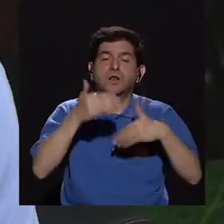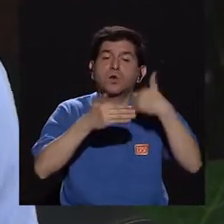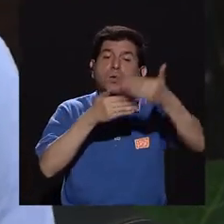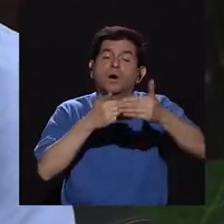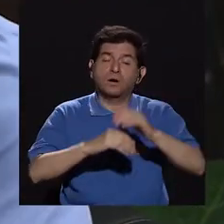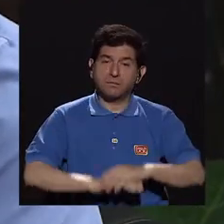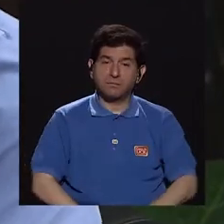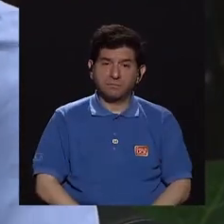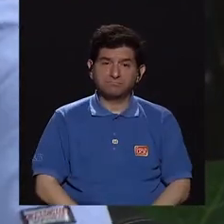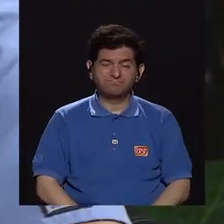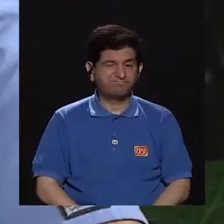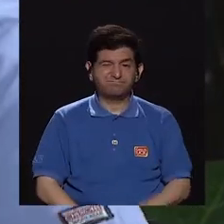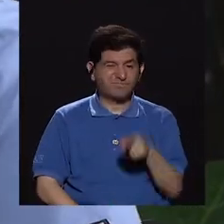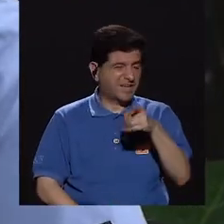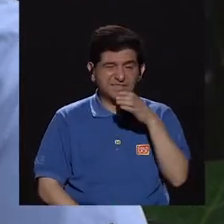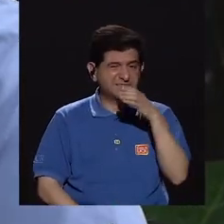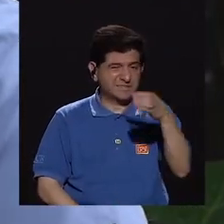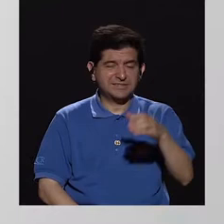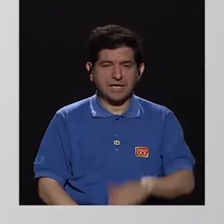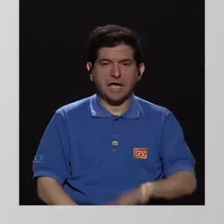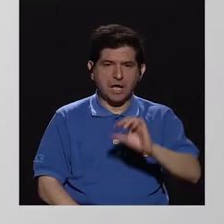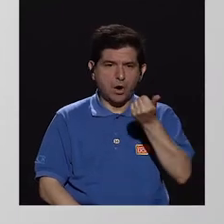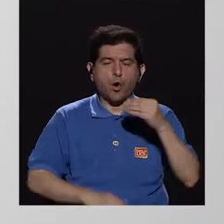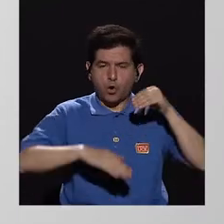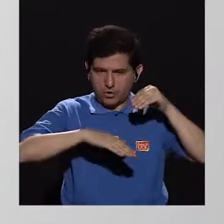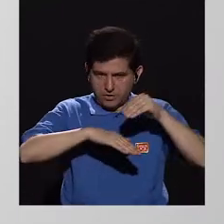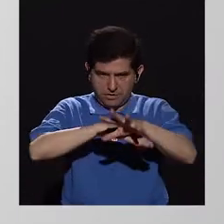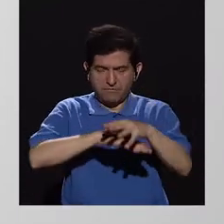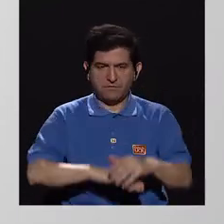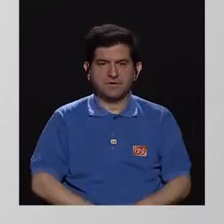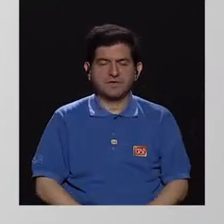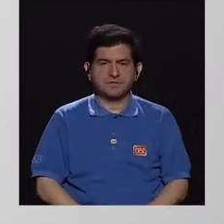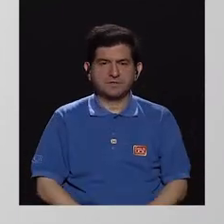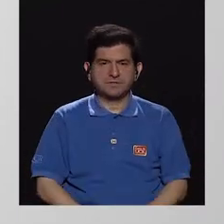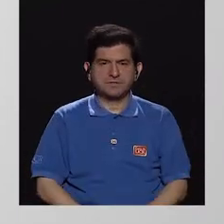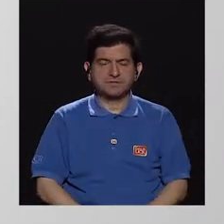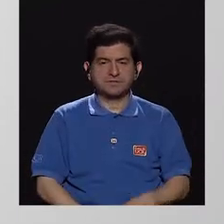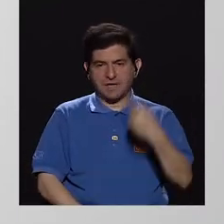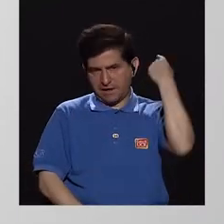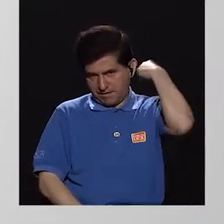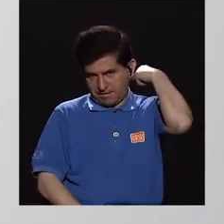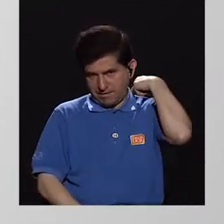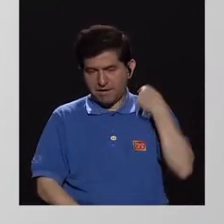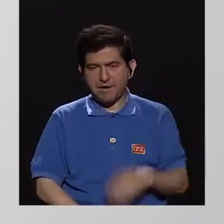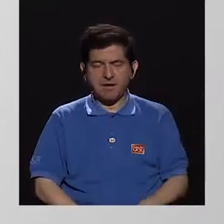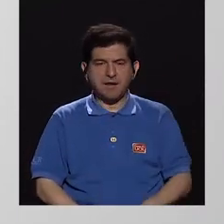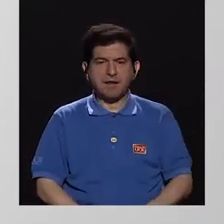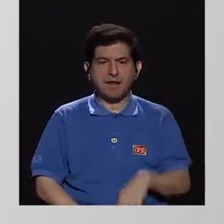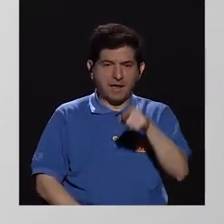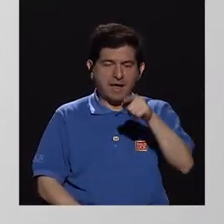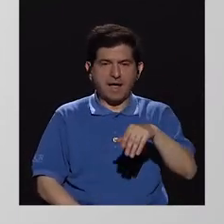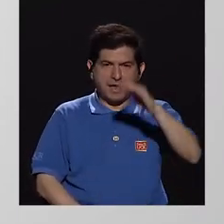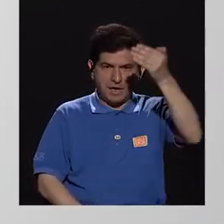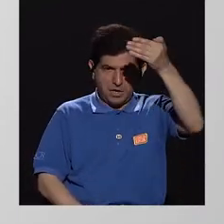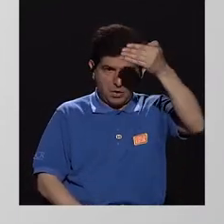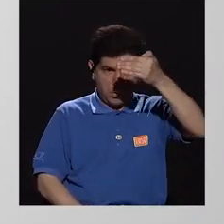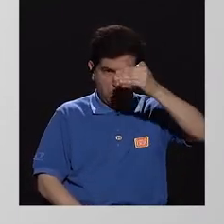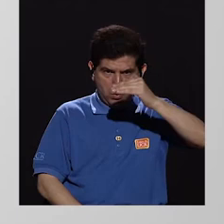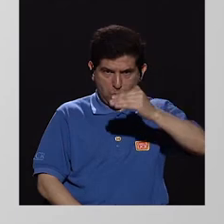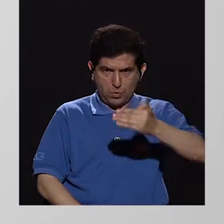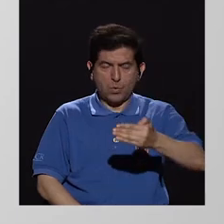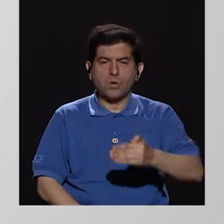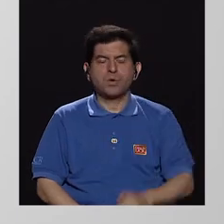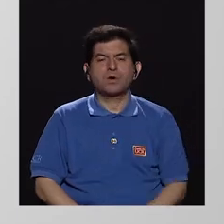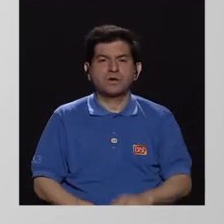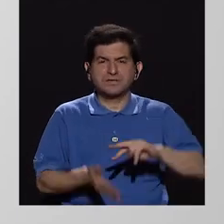despertando. Entonces tampoco se recomienda. Otra de las implicaciones es que la curvatura lumbar, ¿verdad? Tal